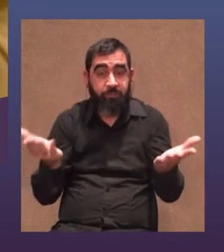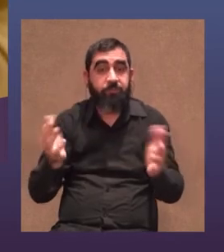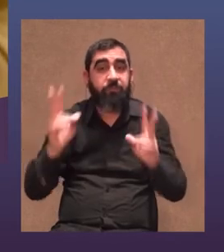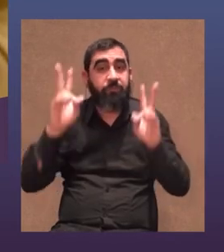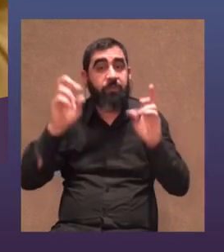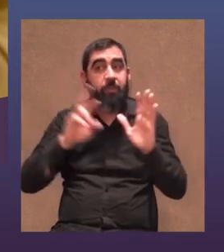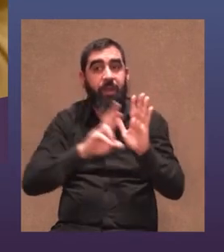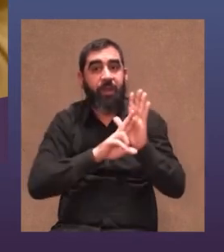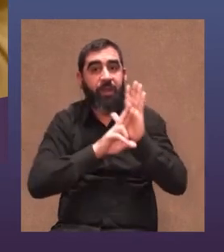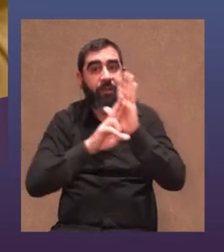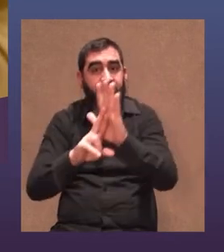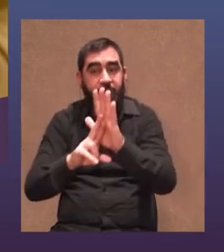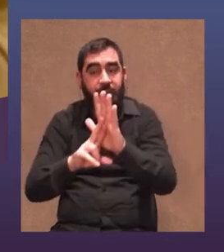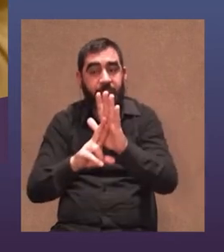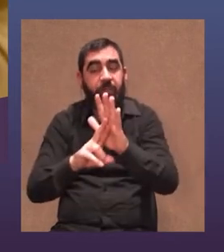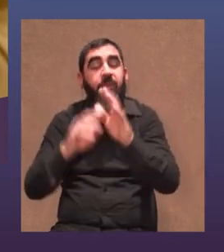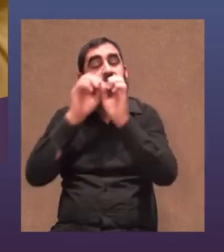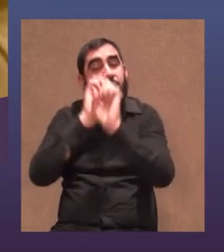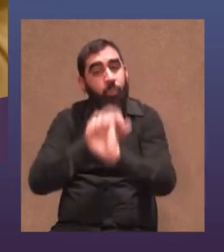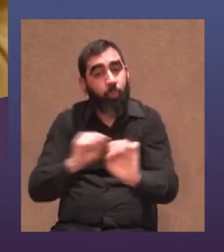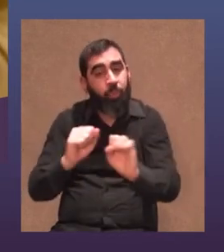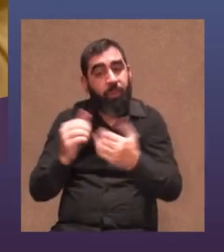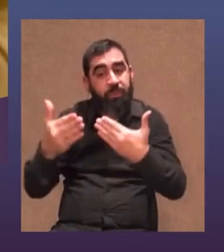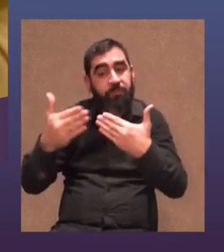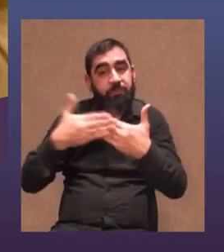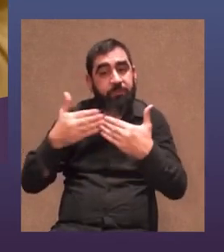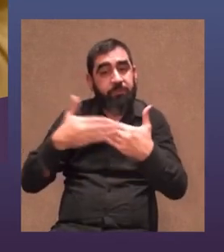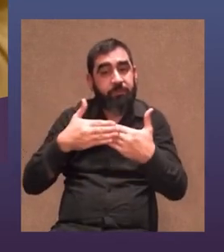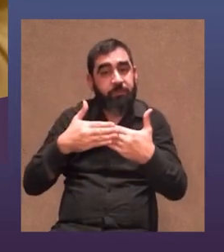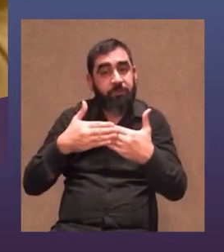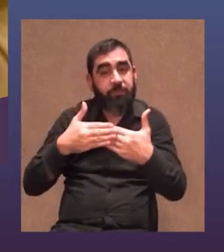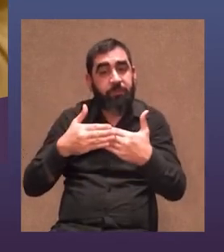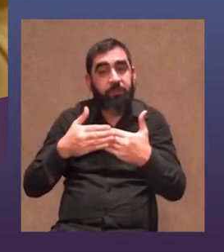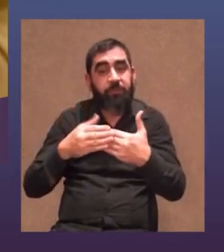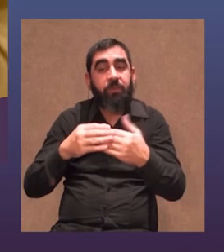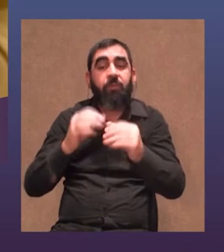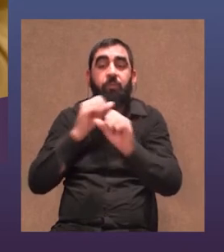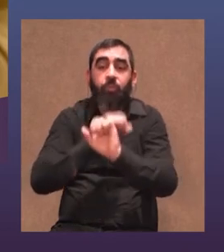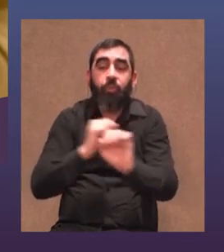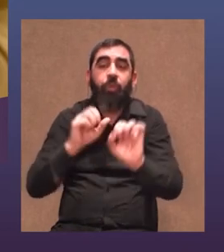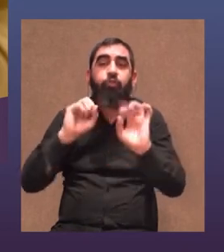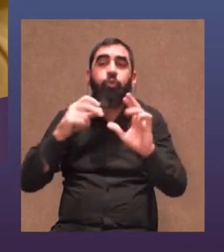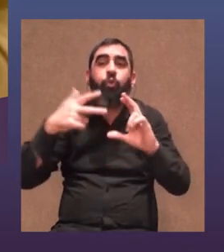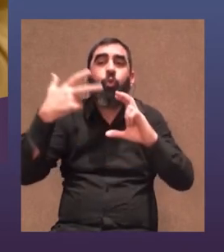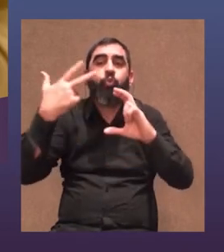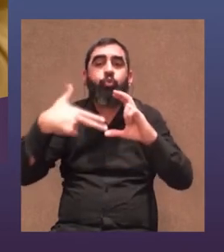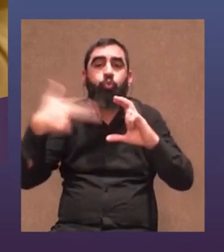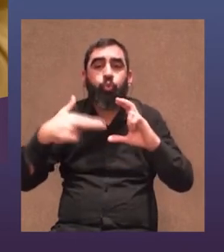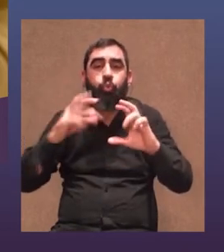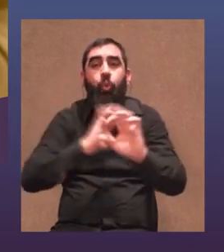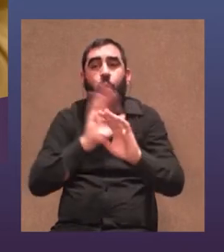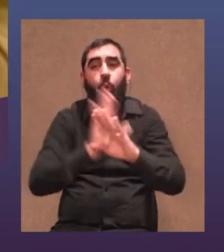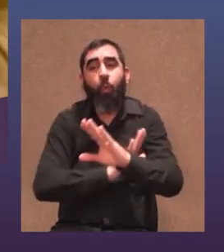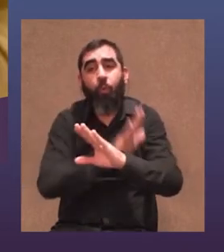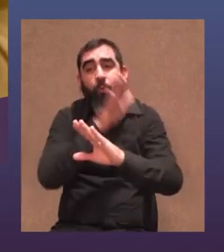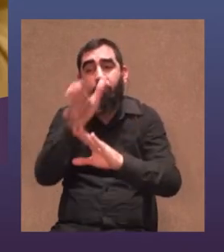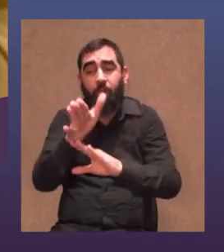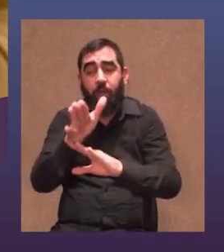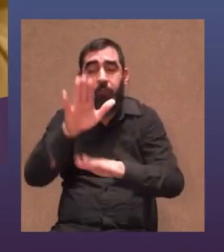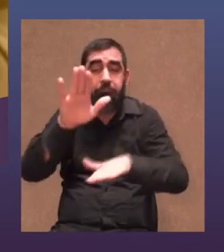referentes, para que puedan acercarse, aunque sea por Zoom o